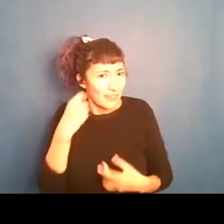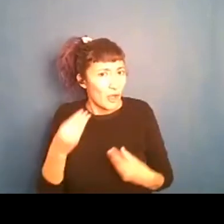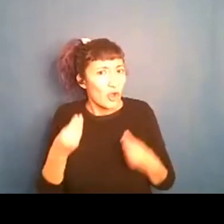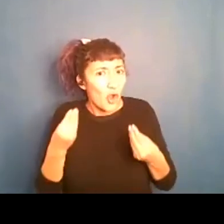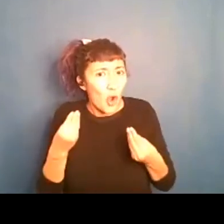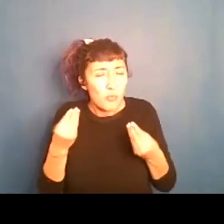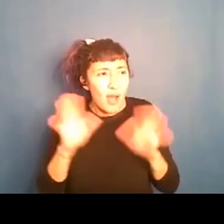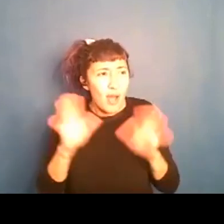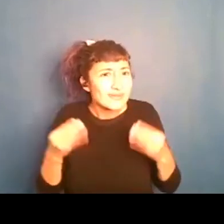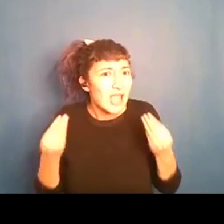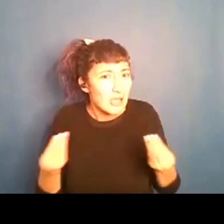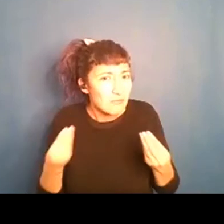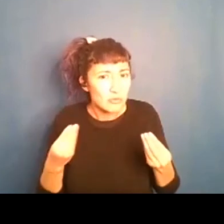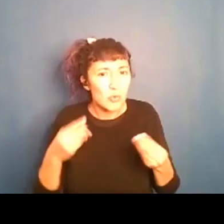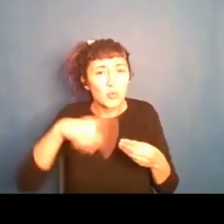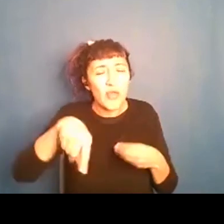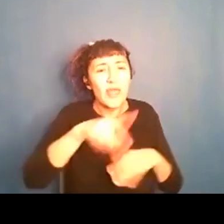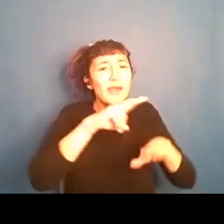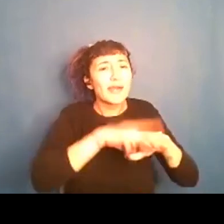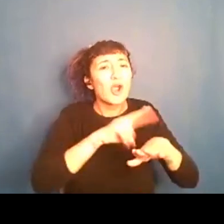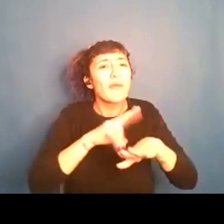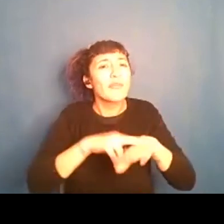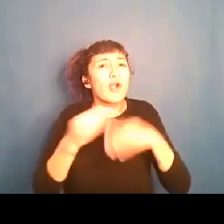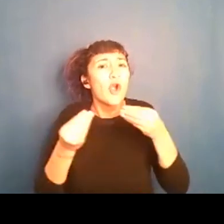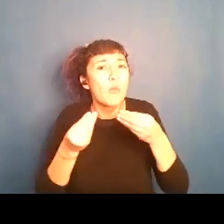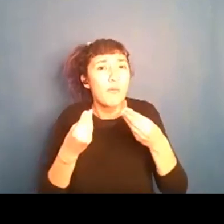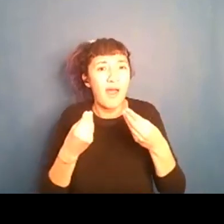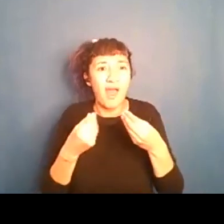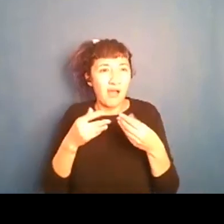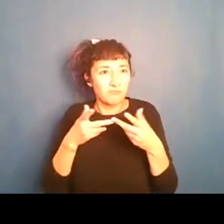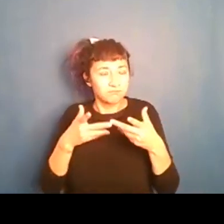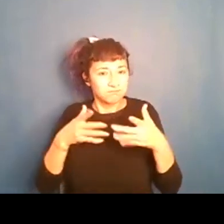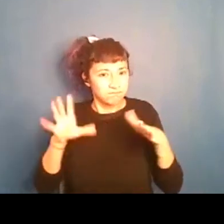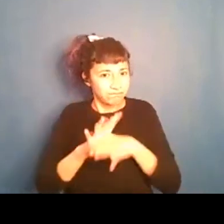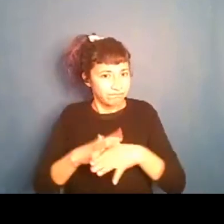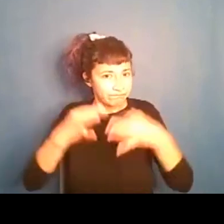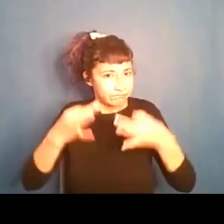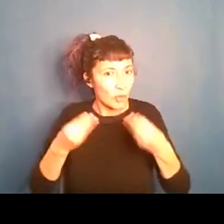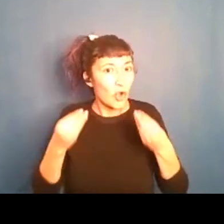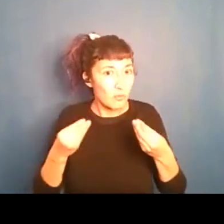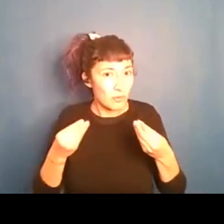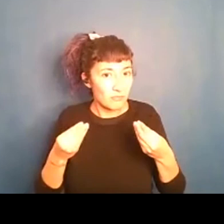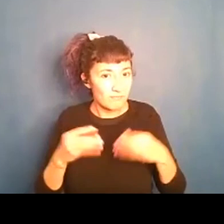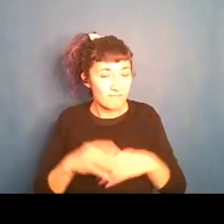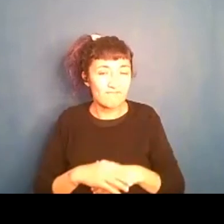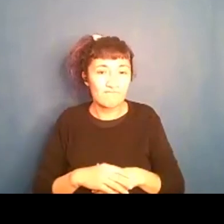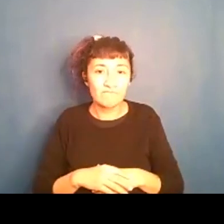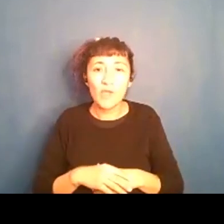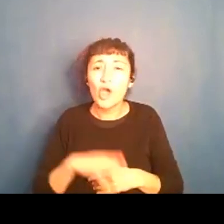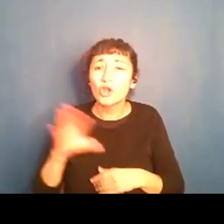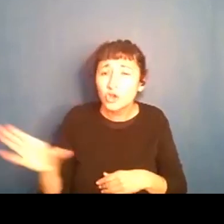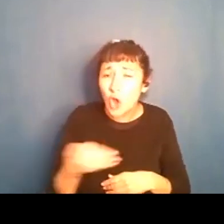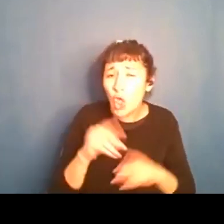hacerlo? ¿Cómo nos recomiendan hacerlo para poder hacerlo correctamente? Bien, perfecto. Todo lo que es